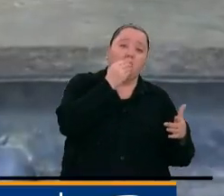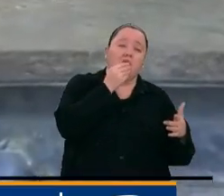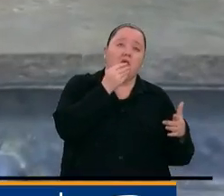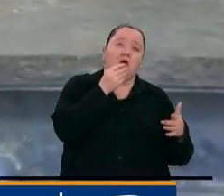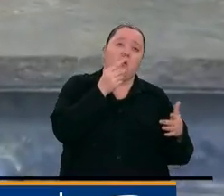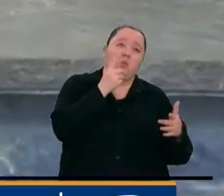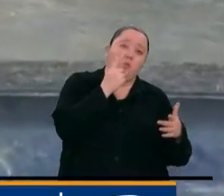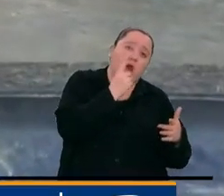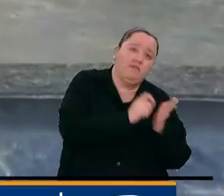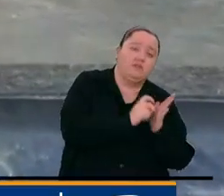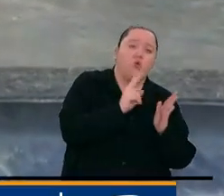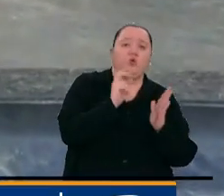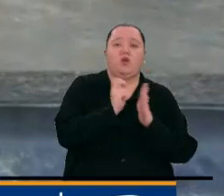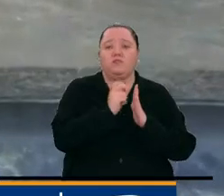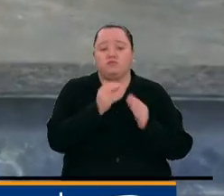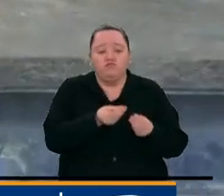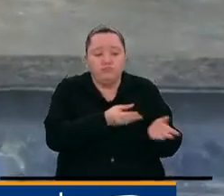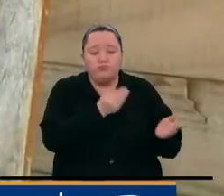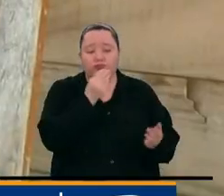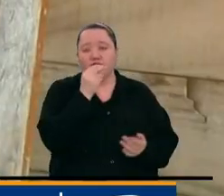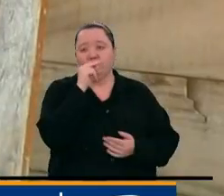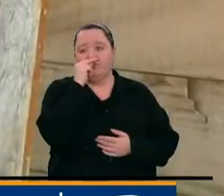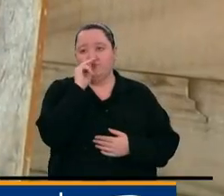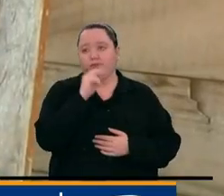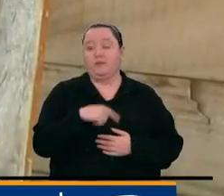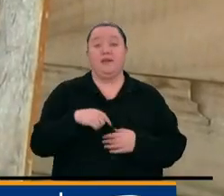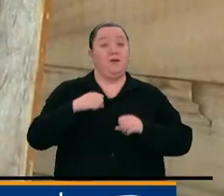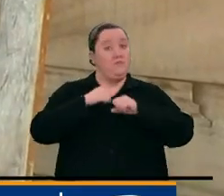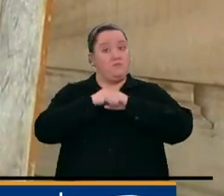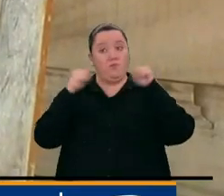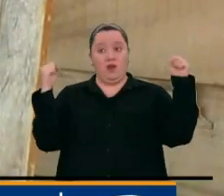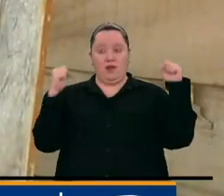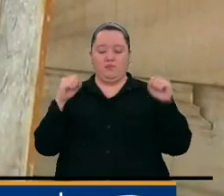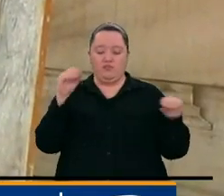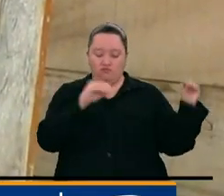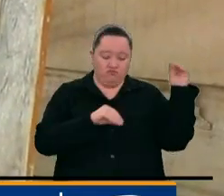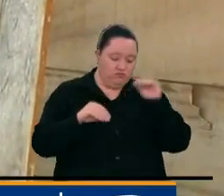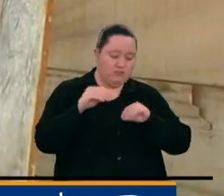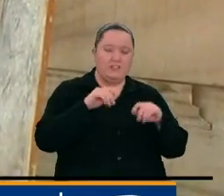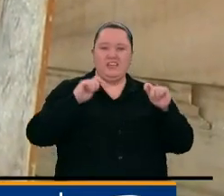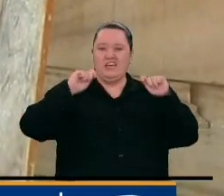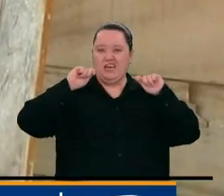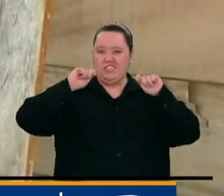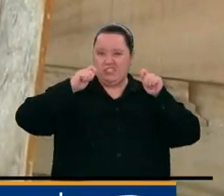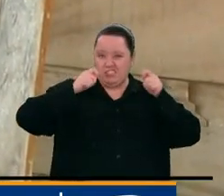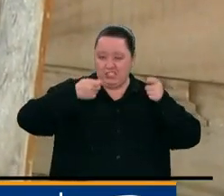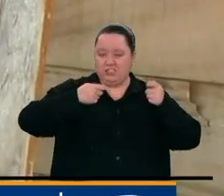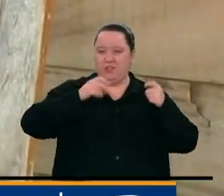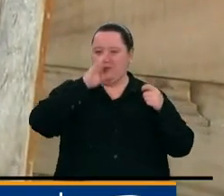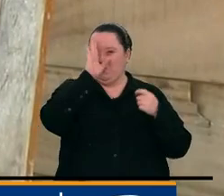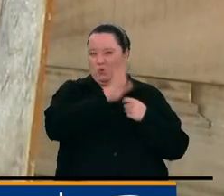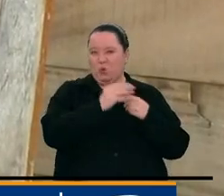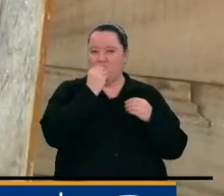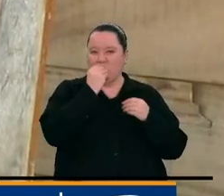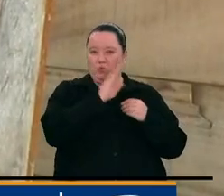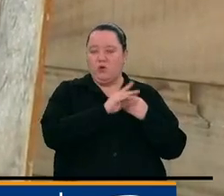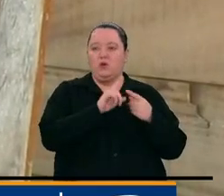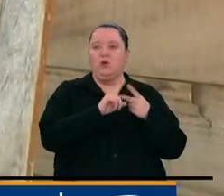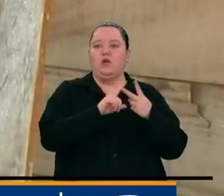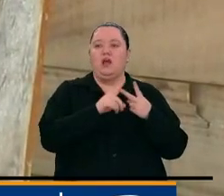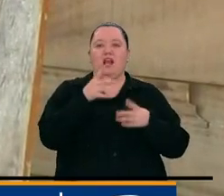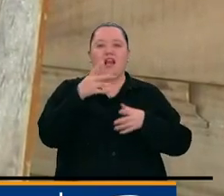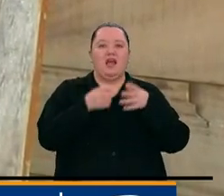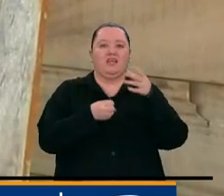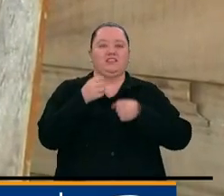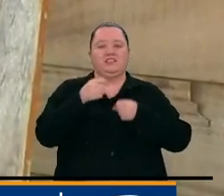más pequeños. Pues en la mañana nos toca hacer yahaushi, que es maíz, y como que dice, y leche